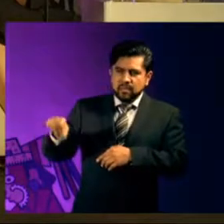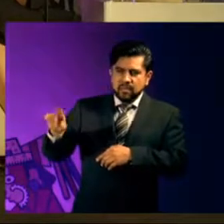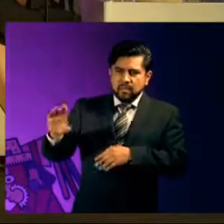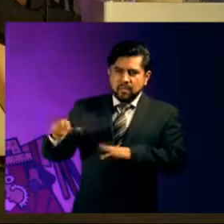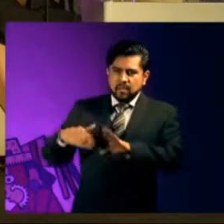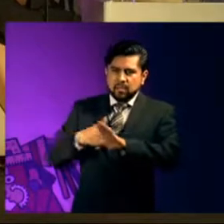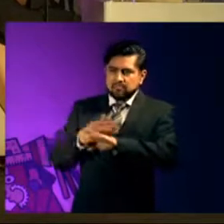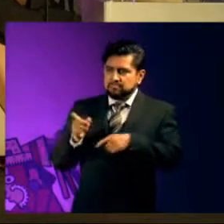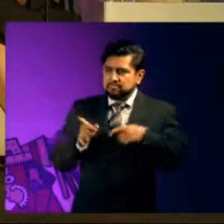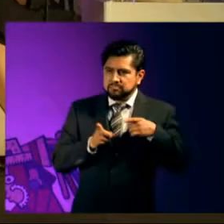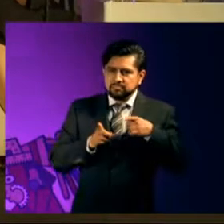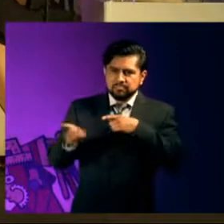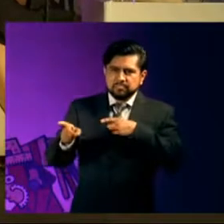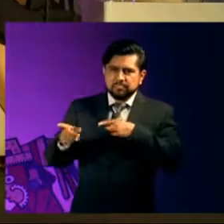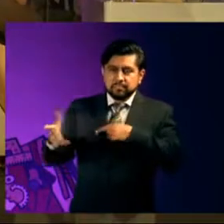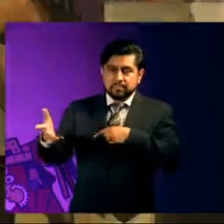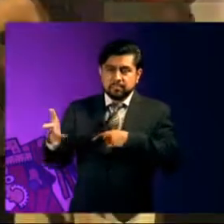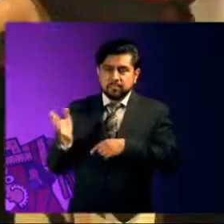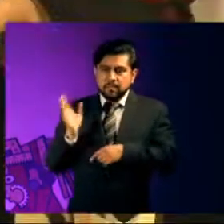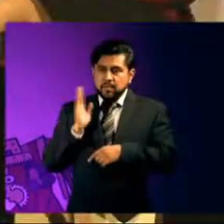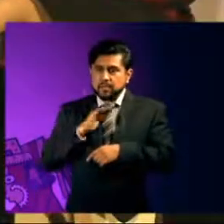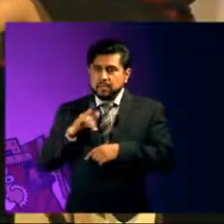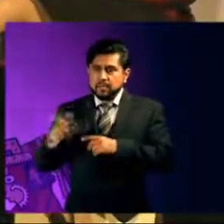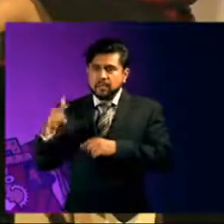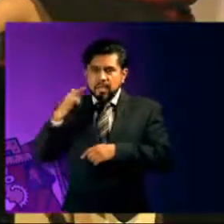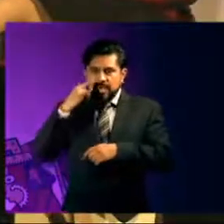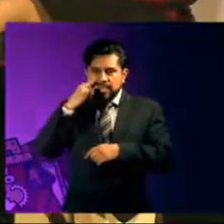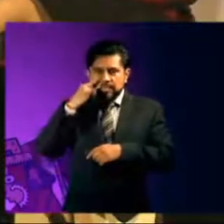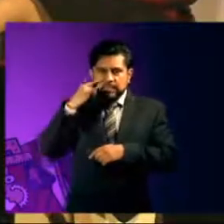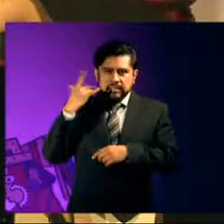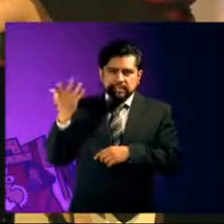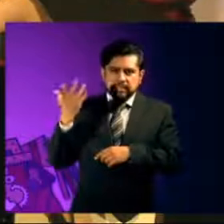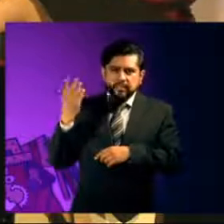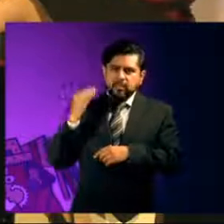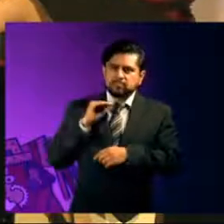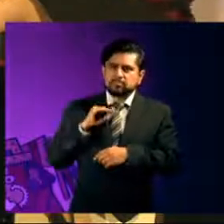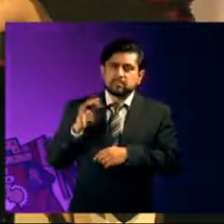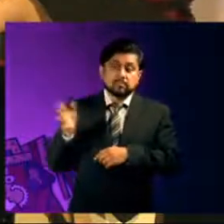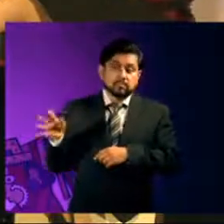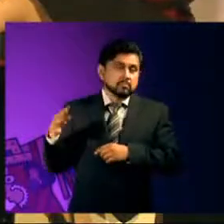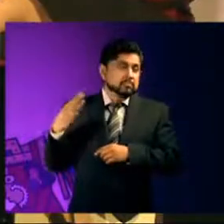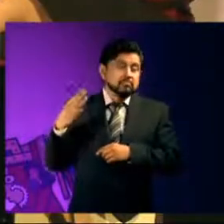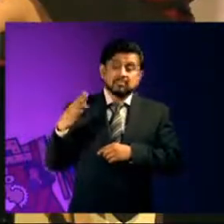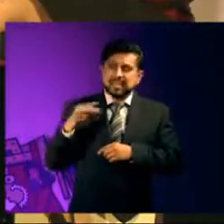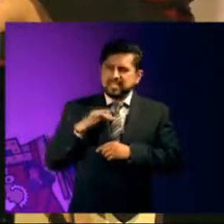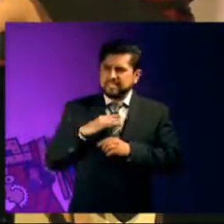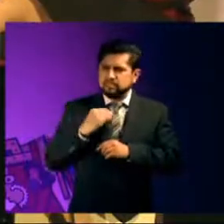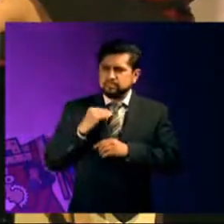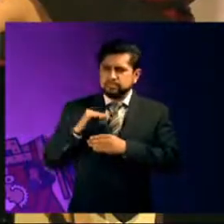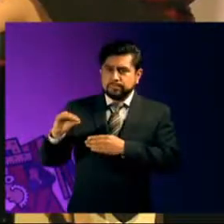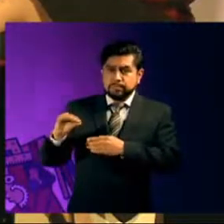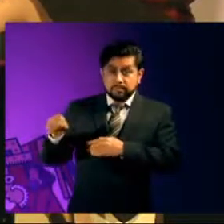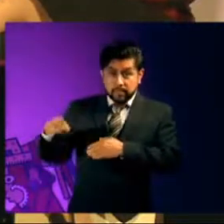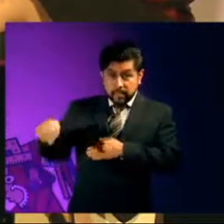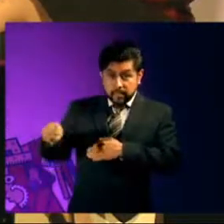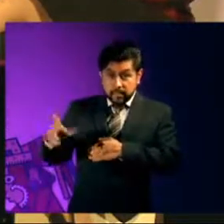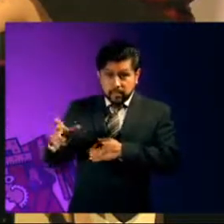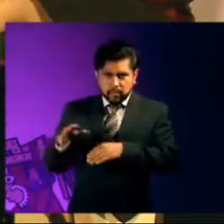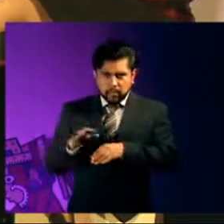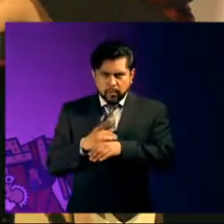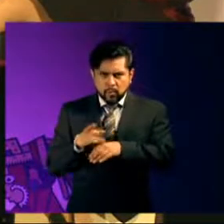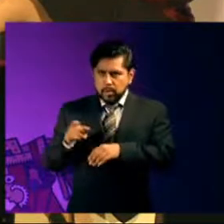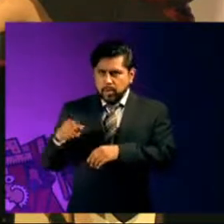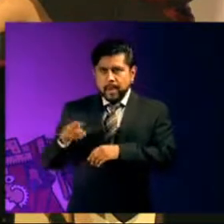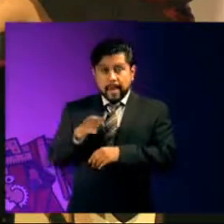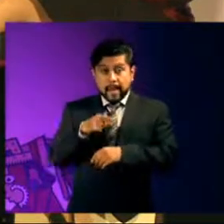90% de la población siguen diciendo que no sabemos votar siguen diciendo que ellos por tener sus